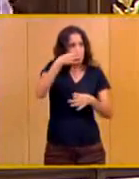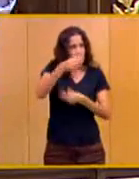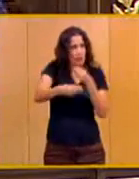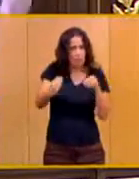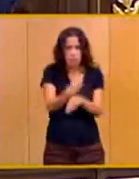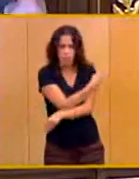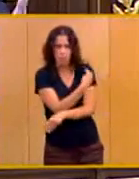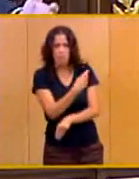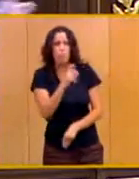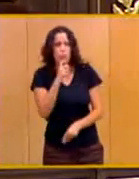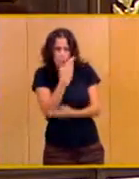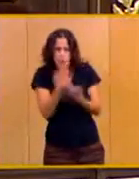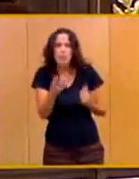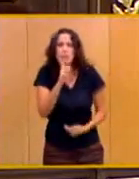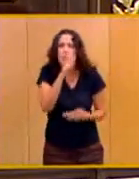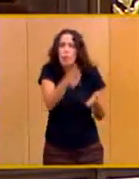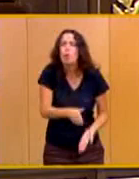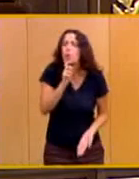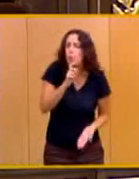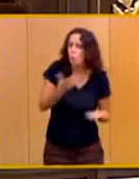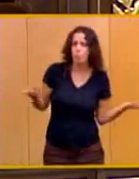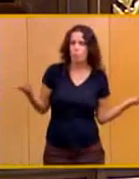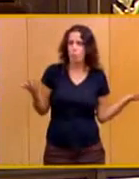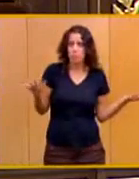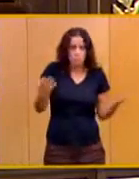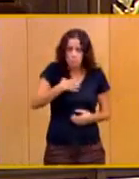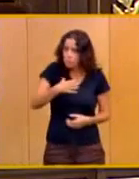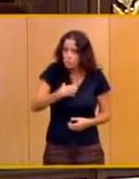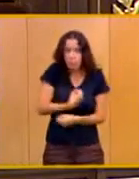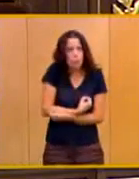que creamos nosotros en usted? Es que no es posible.